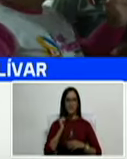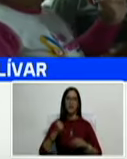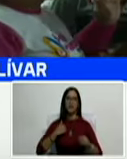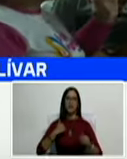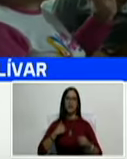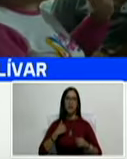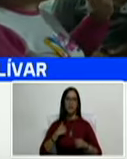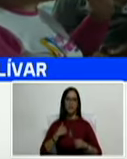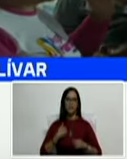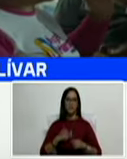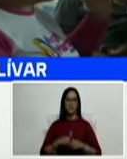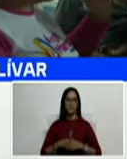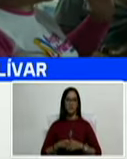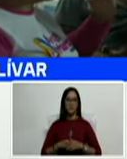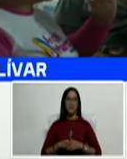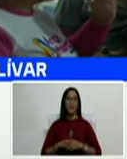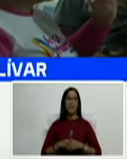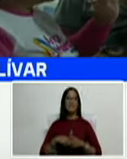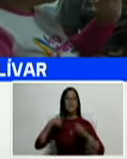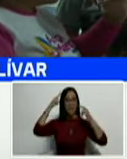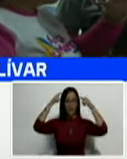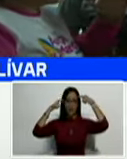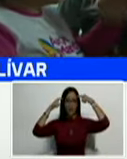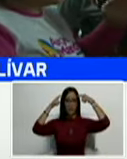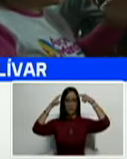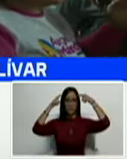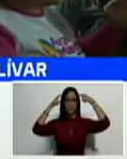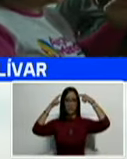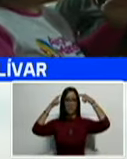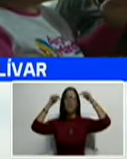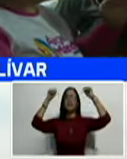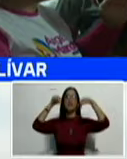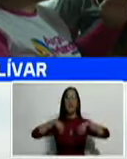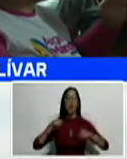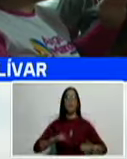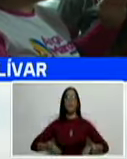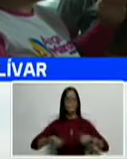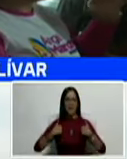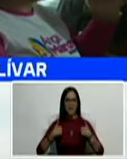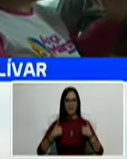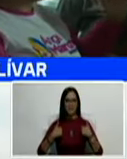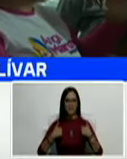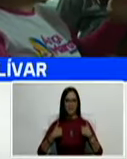cristiano, chavista. Y hoy más que nunca,